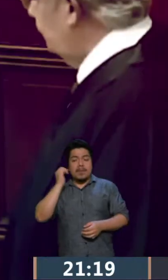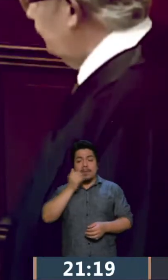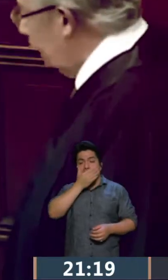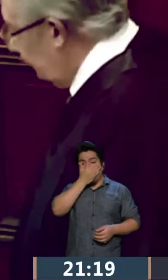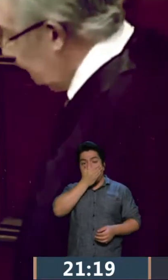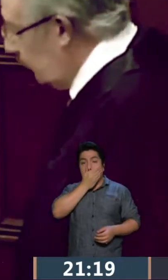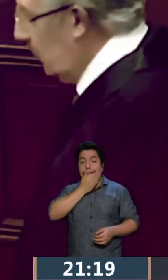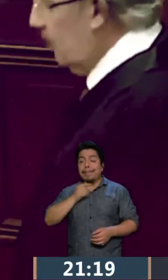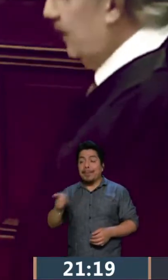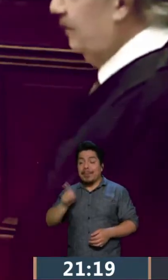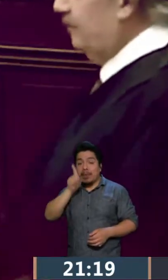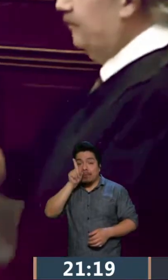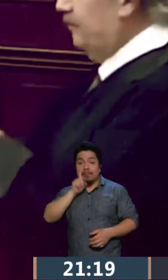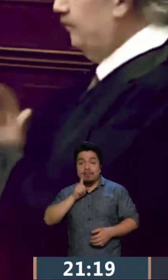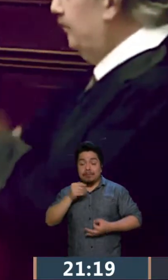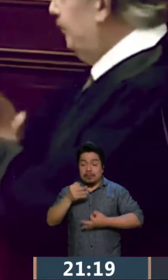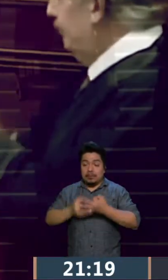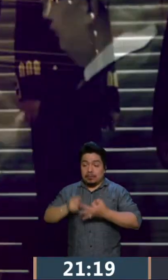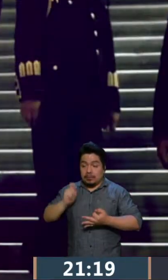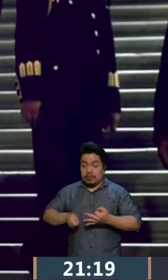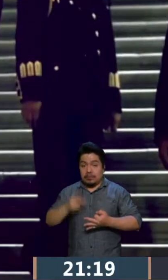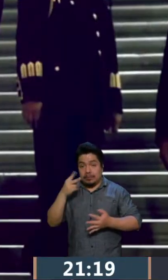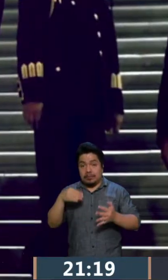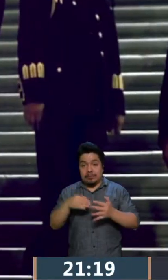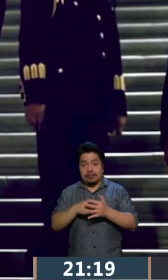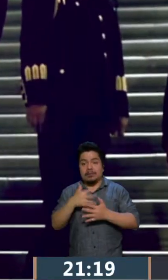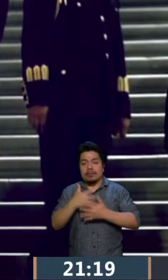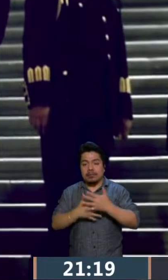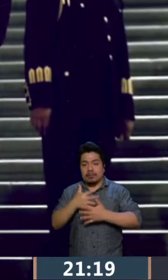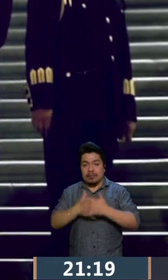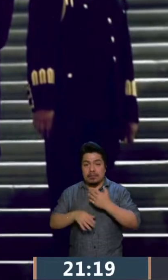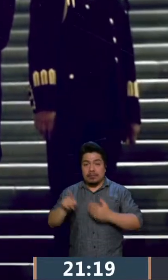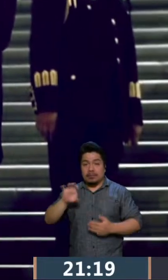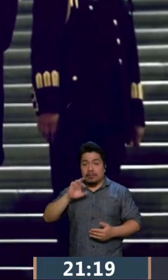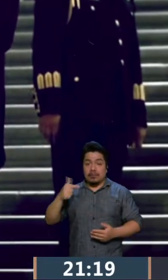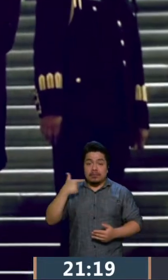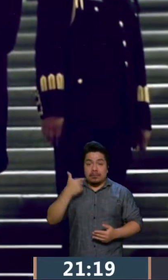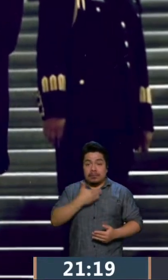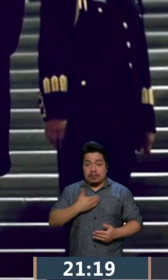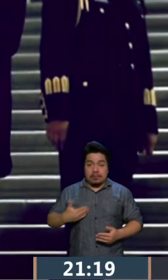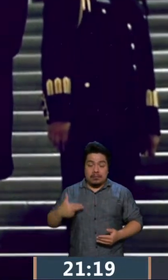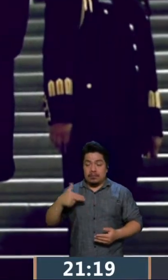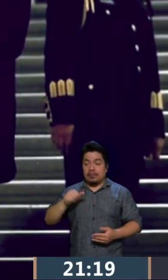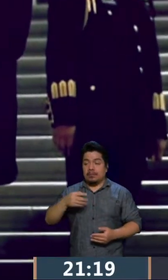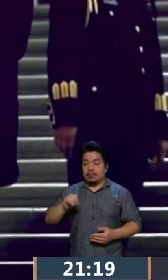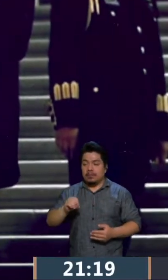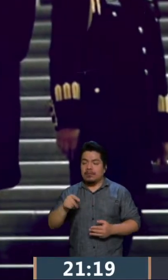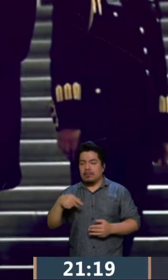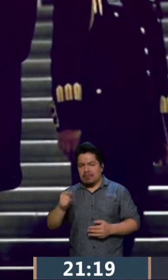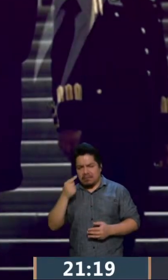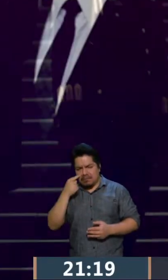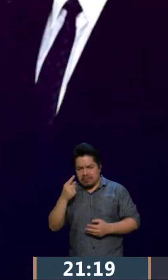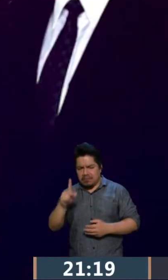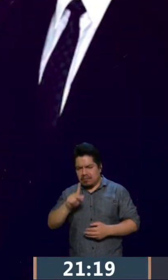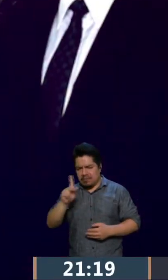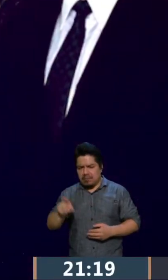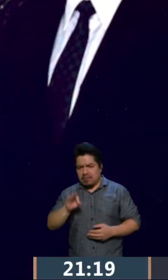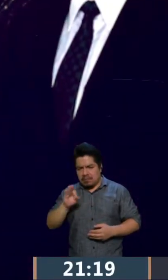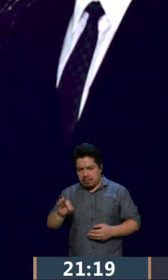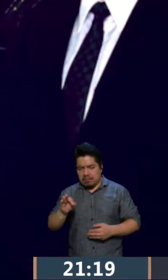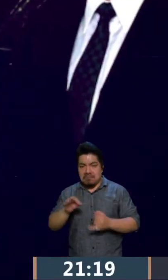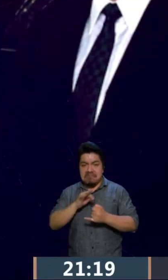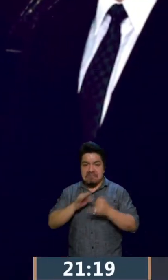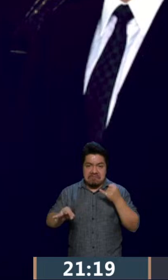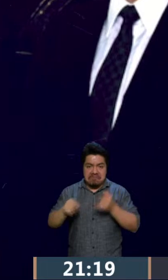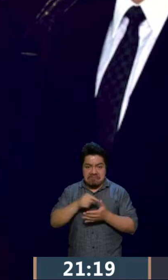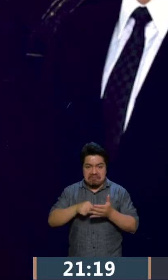Norma Piña llegó a la Corte en 2015 a propuesta del expresidente Enrique Peña Nieto, a pesar de que, según datos del propio Poder Judicial, ocupaba el último